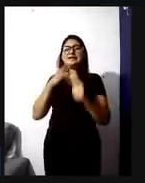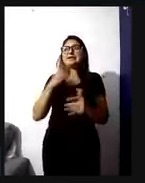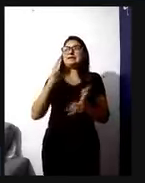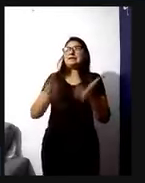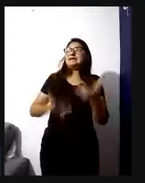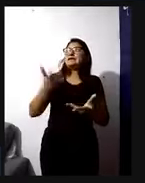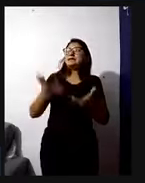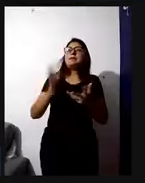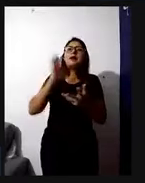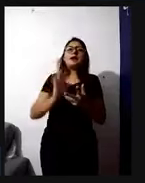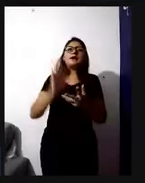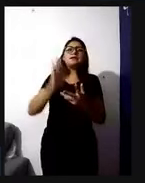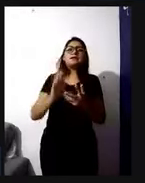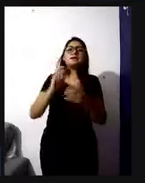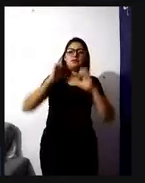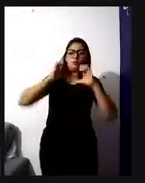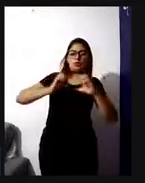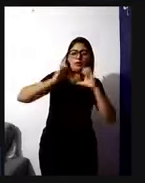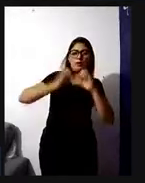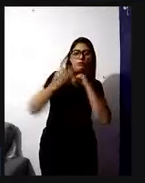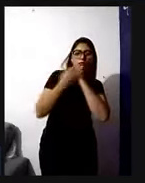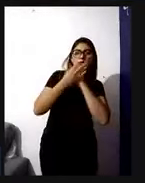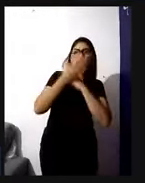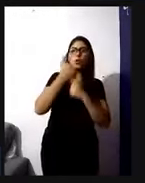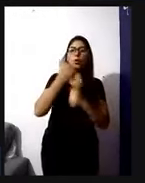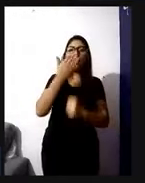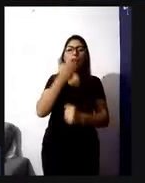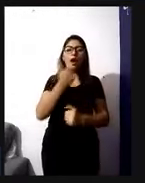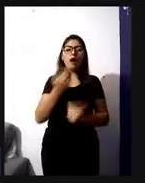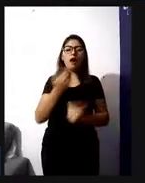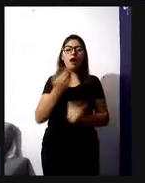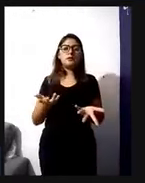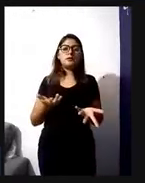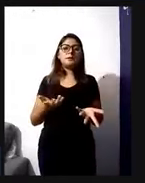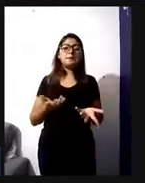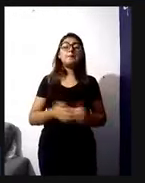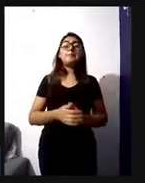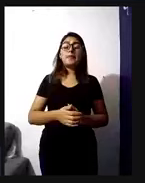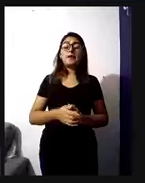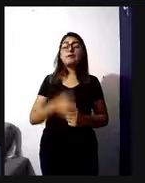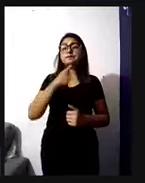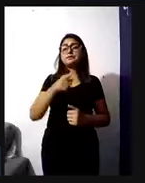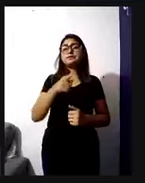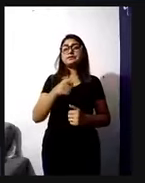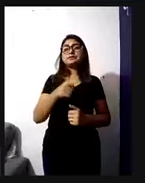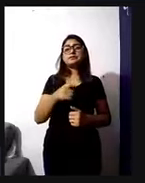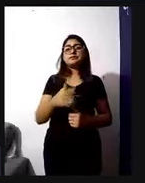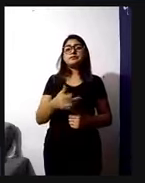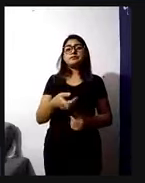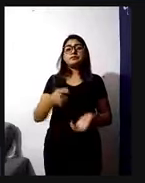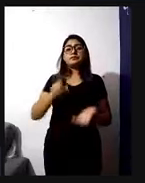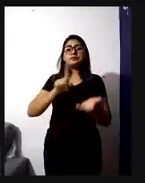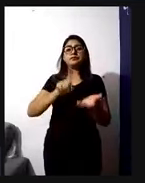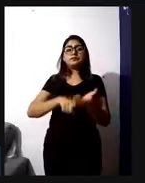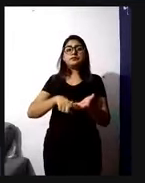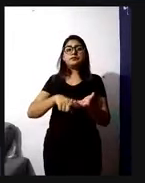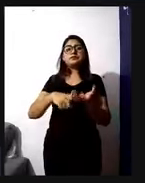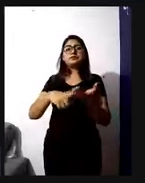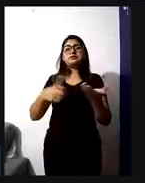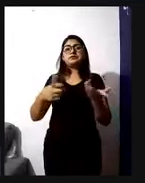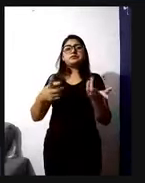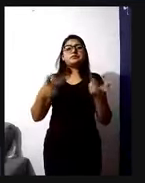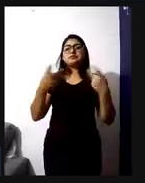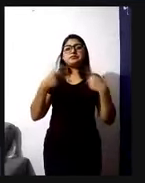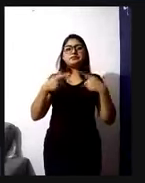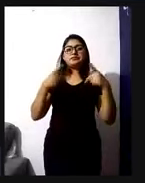parece al comentario, al que comenta que es una insensibilidad hacia el área o